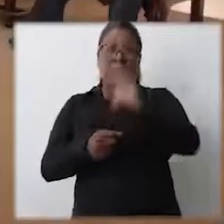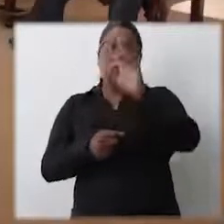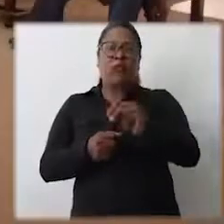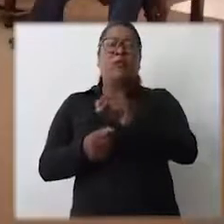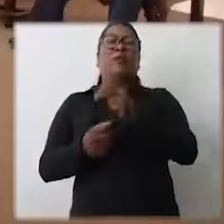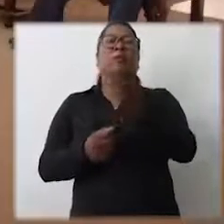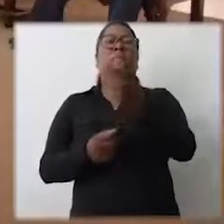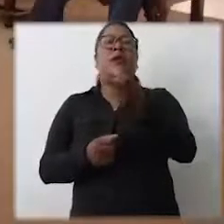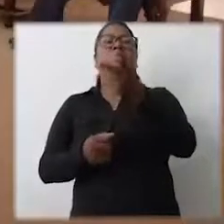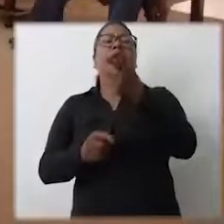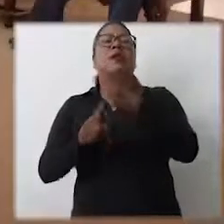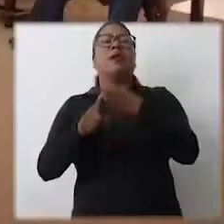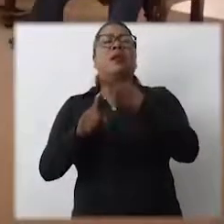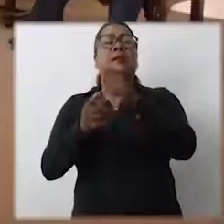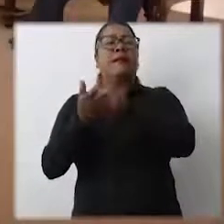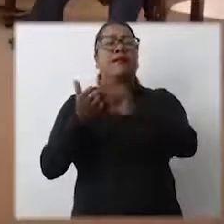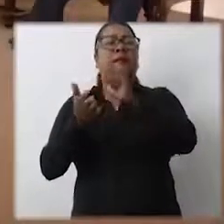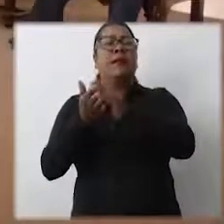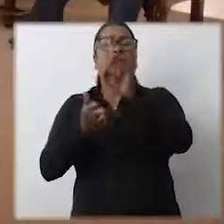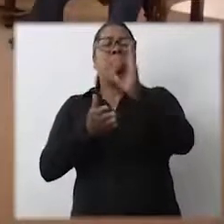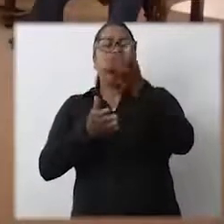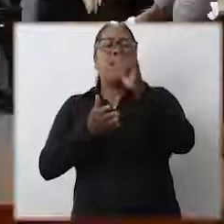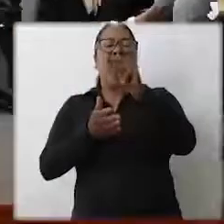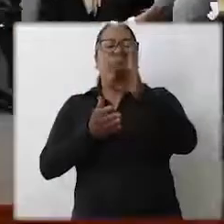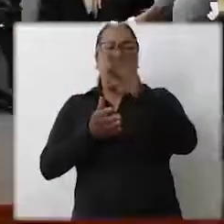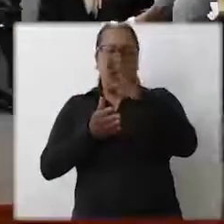secretaria. Continúe con el siguiente asunto en cartera.